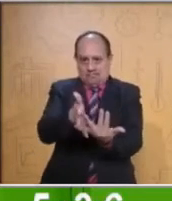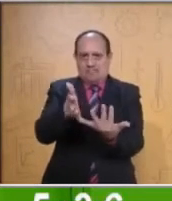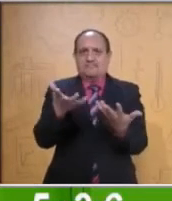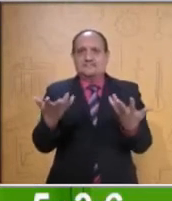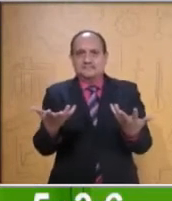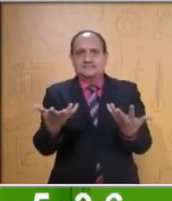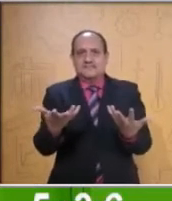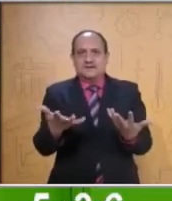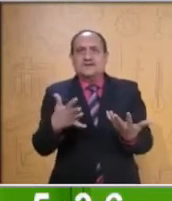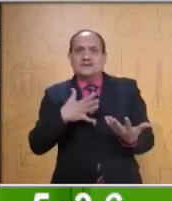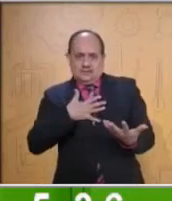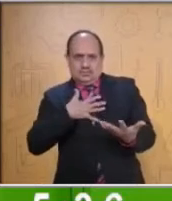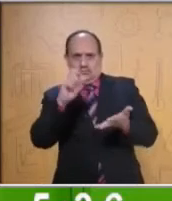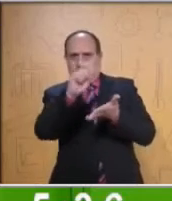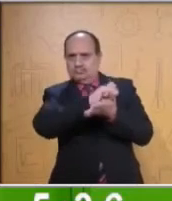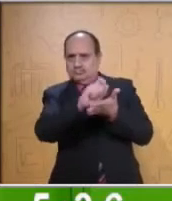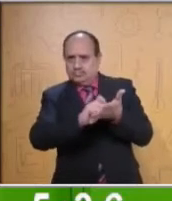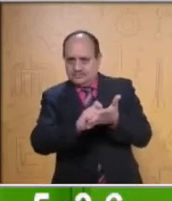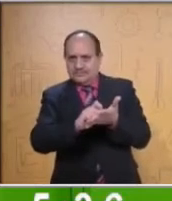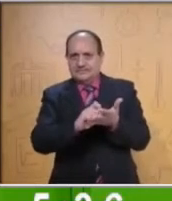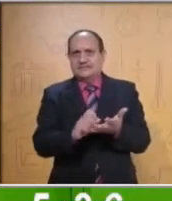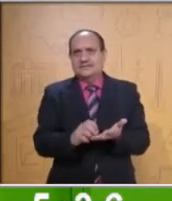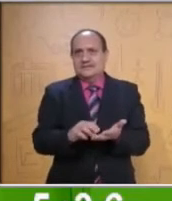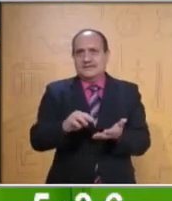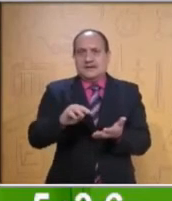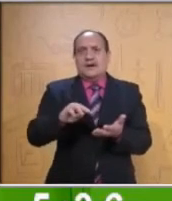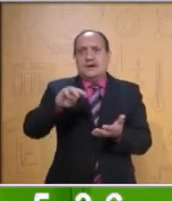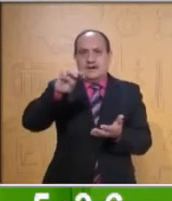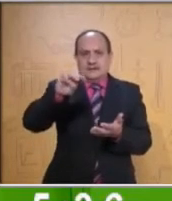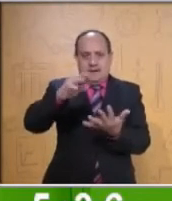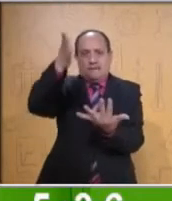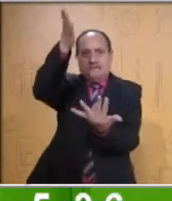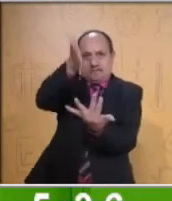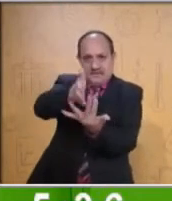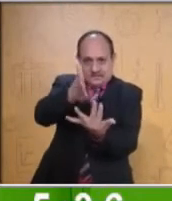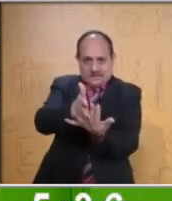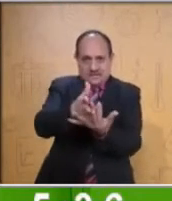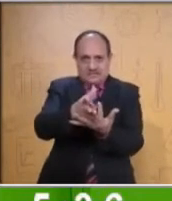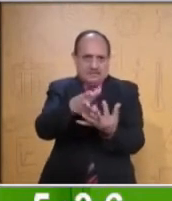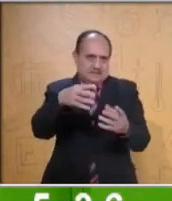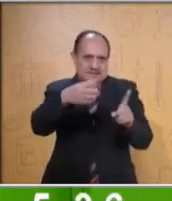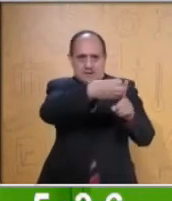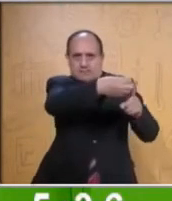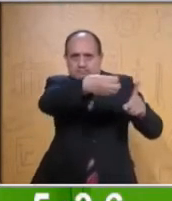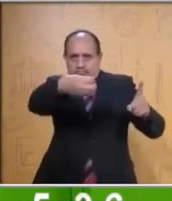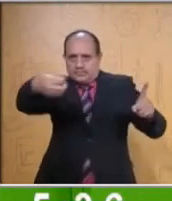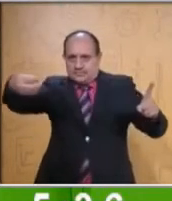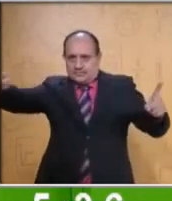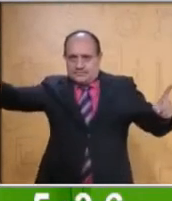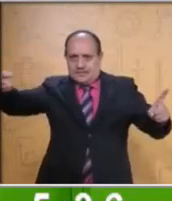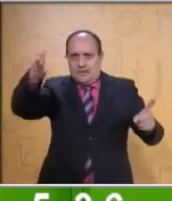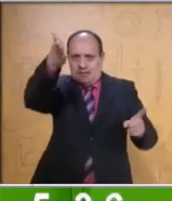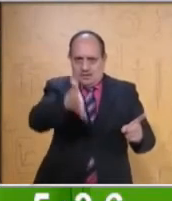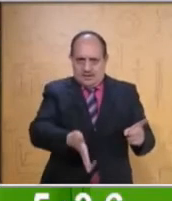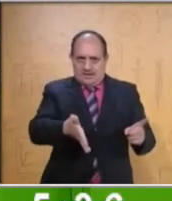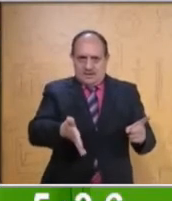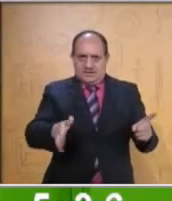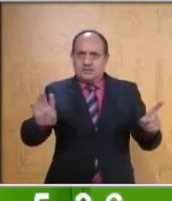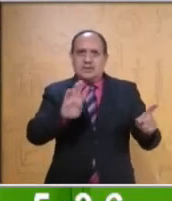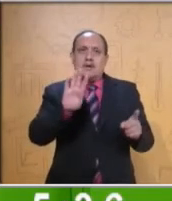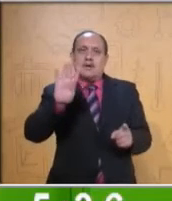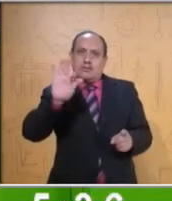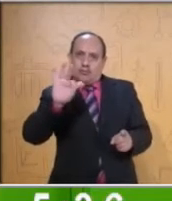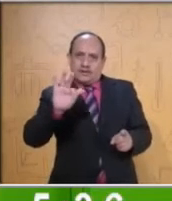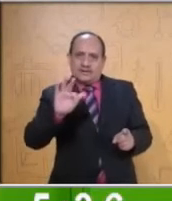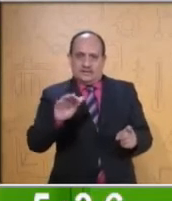voy a decir que la mediana de ese conjunto de datos, aquí dice, como son 40 datos, tengo